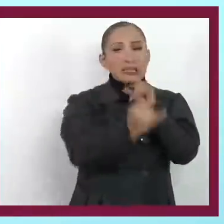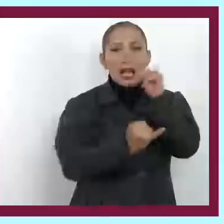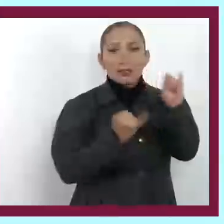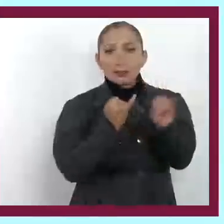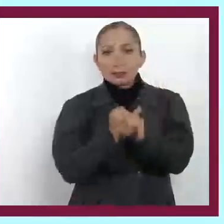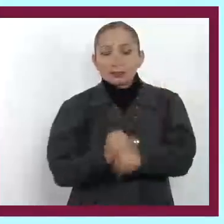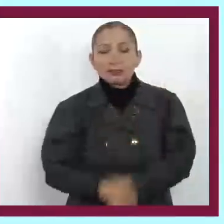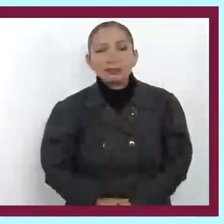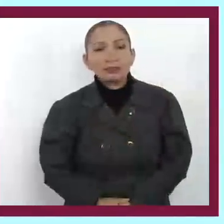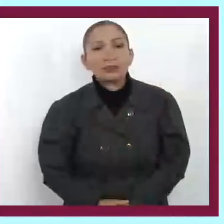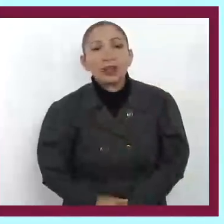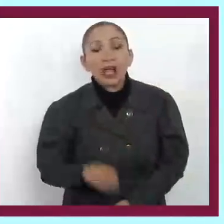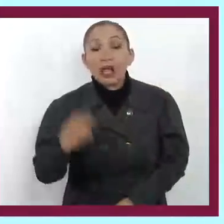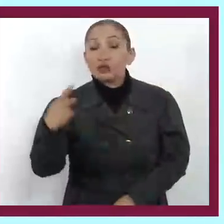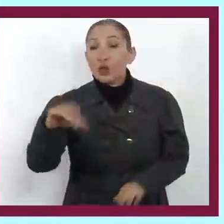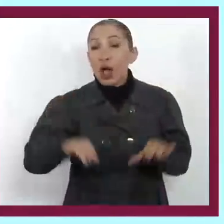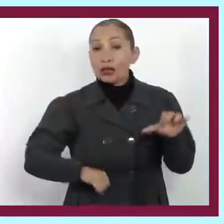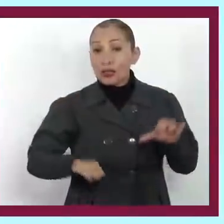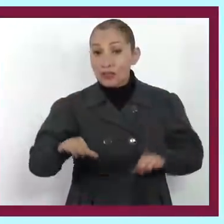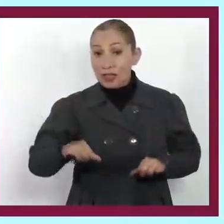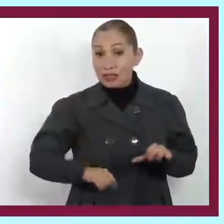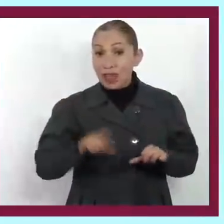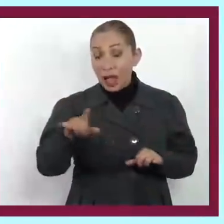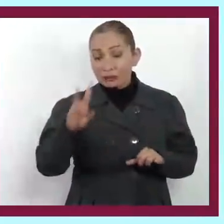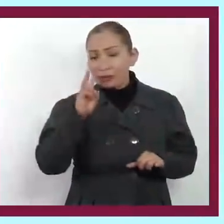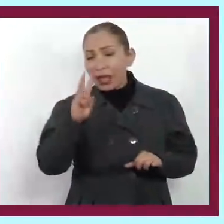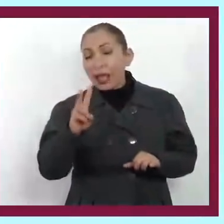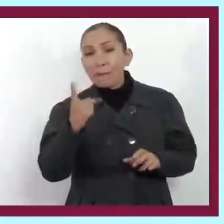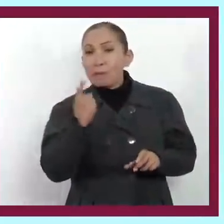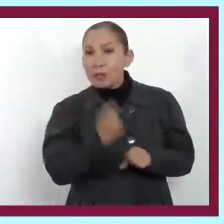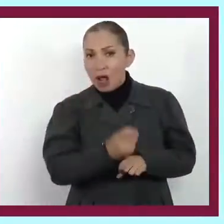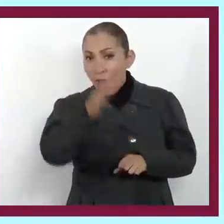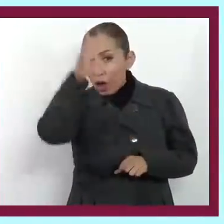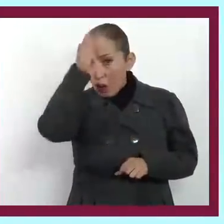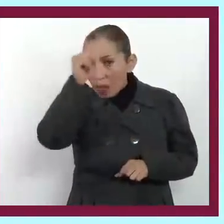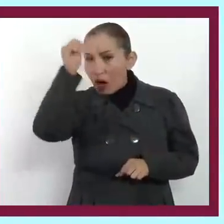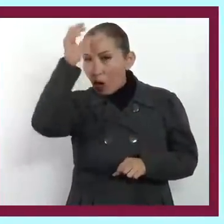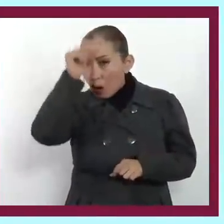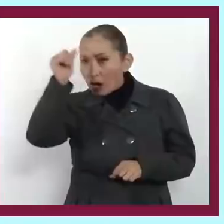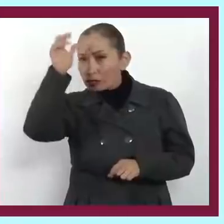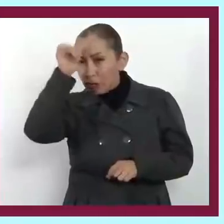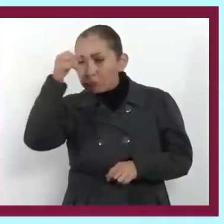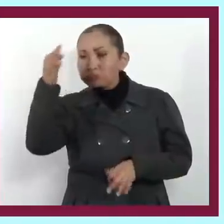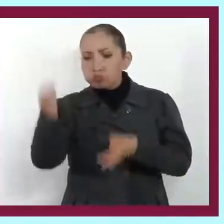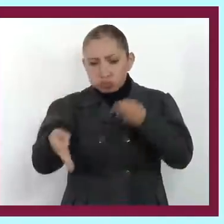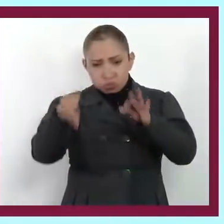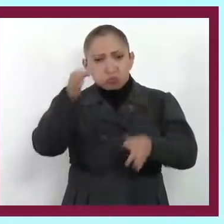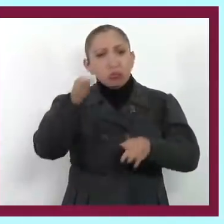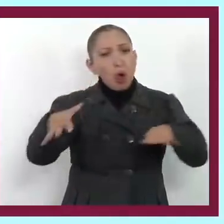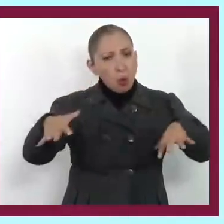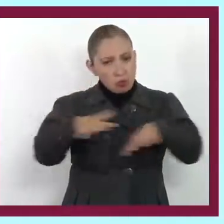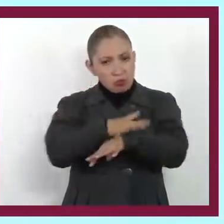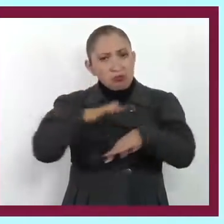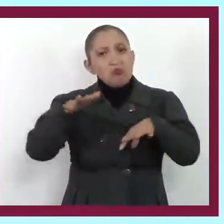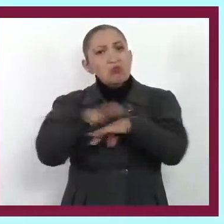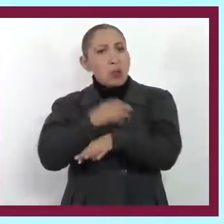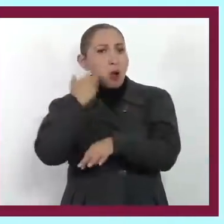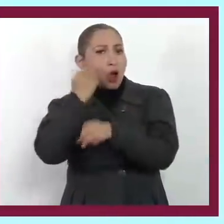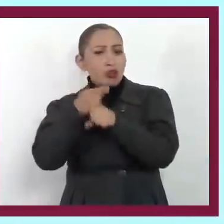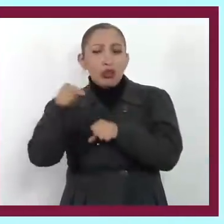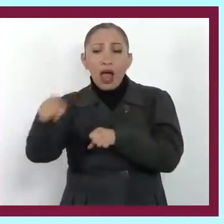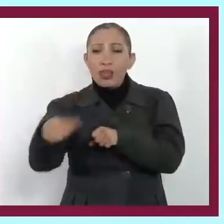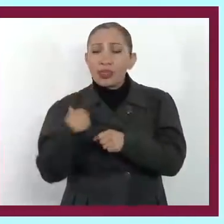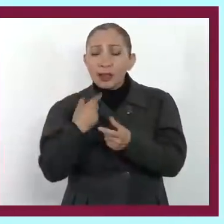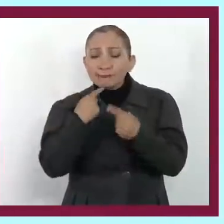internacional. Las acciones emprendidas se han basado en tratados, que han sido aprobados y modificados voluntaria